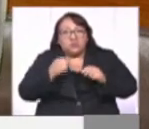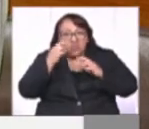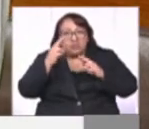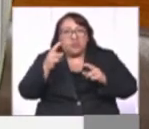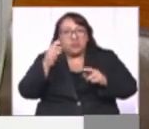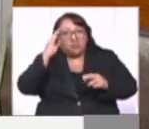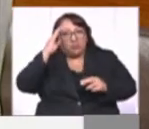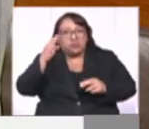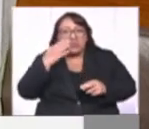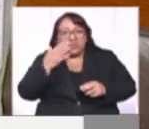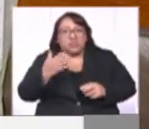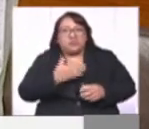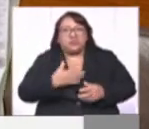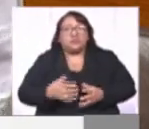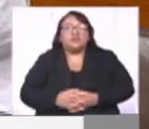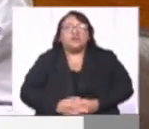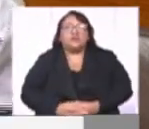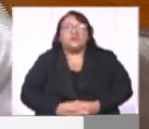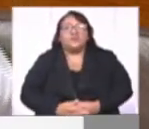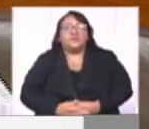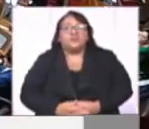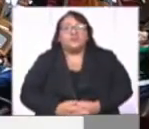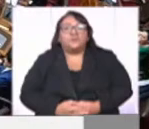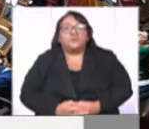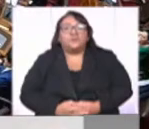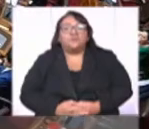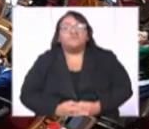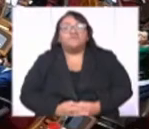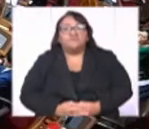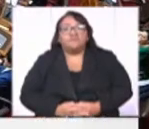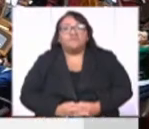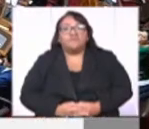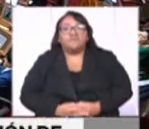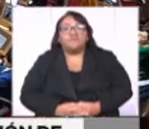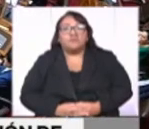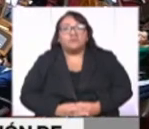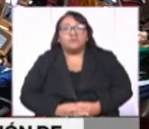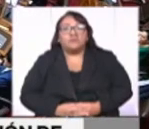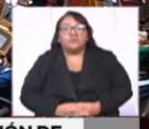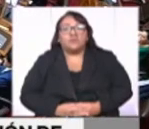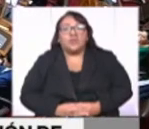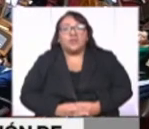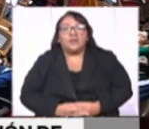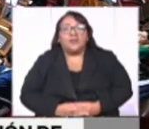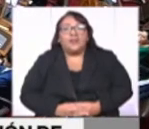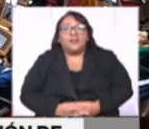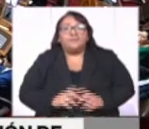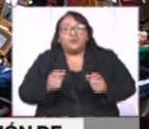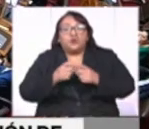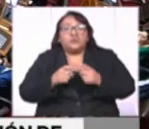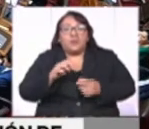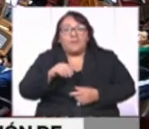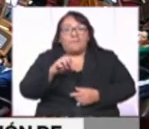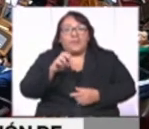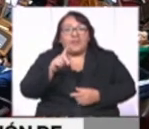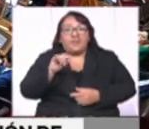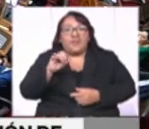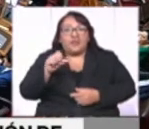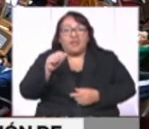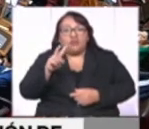a mi policía. Gracias, presidente. Gracias, congresista. Tiene luz de la palabra la congresista Elizabeth Medina, hasta por